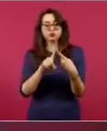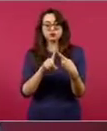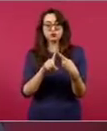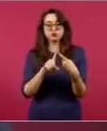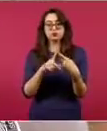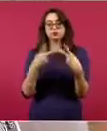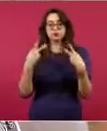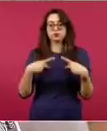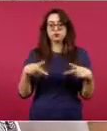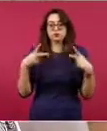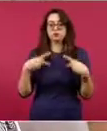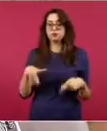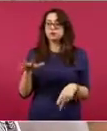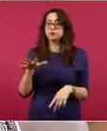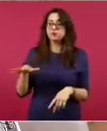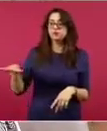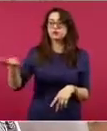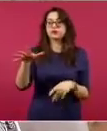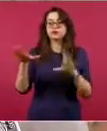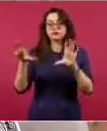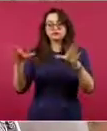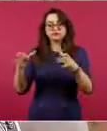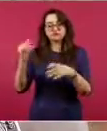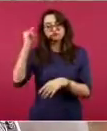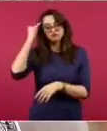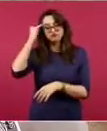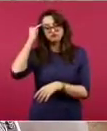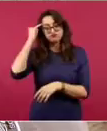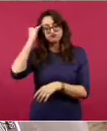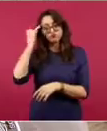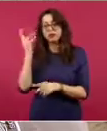consulta a las comunidades indígenas para